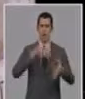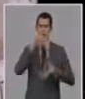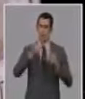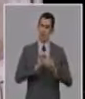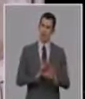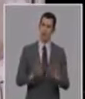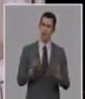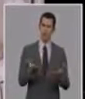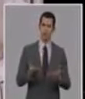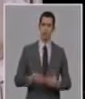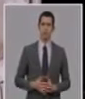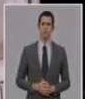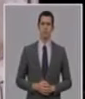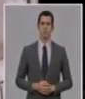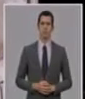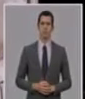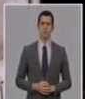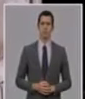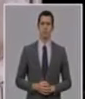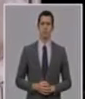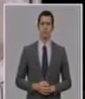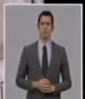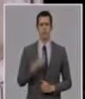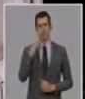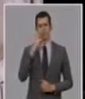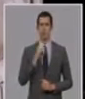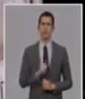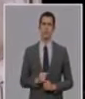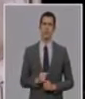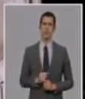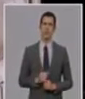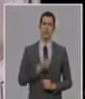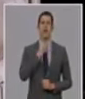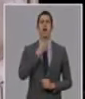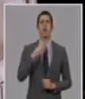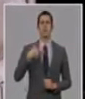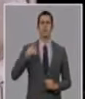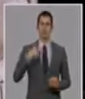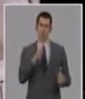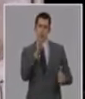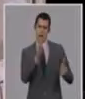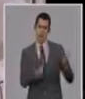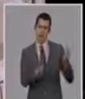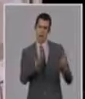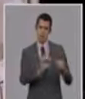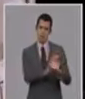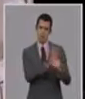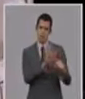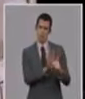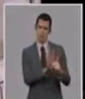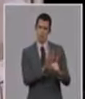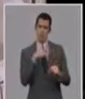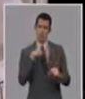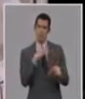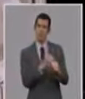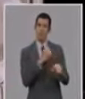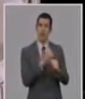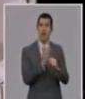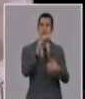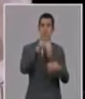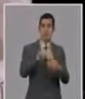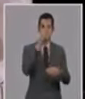Randy, si yo tuviera que hacer una descripción de la etapa de convalecencia, y para ello tuviera que usar una sola